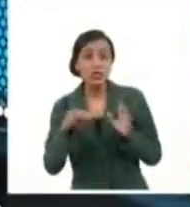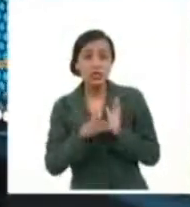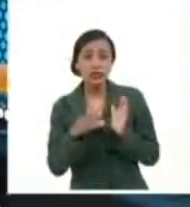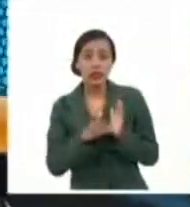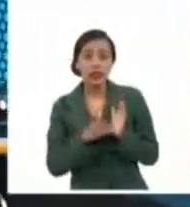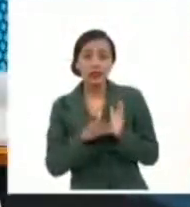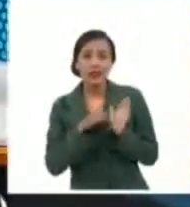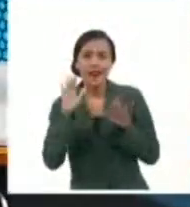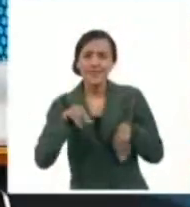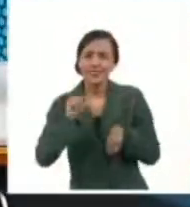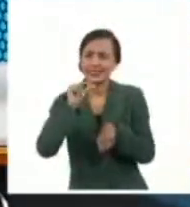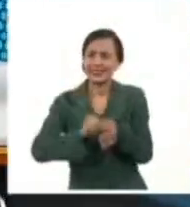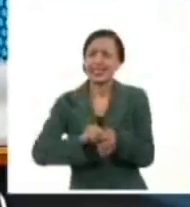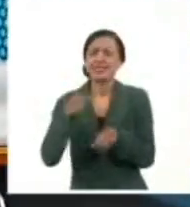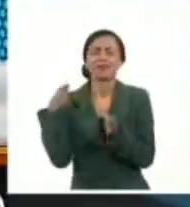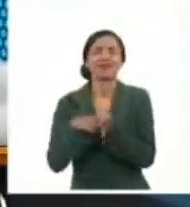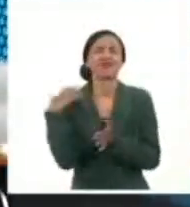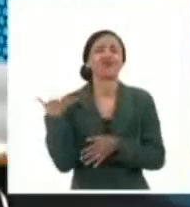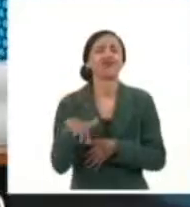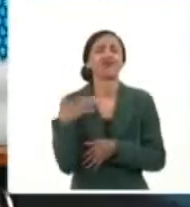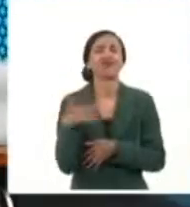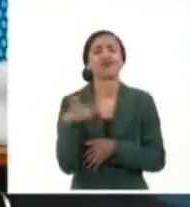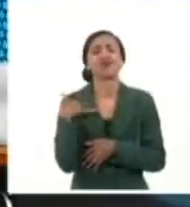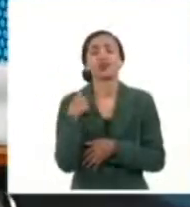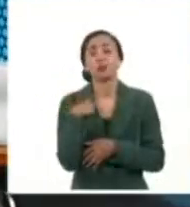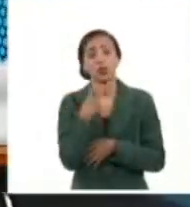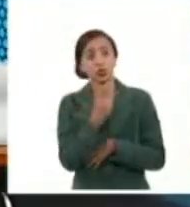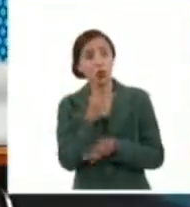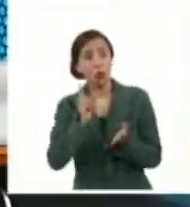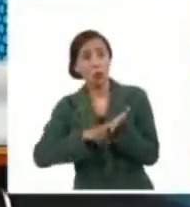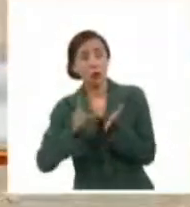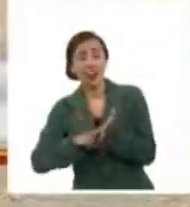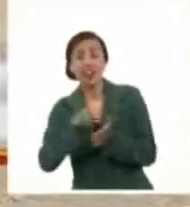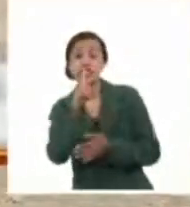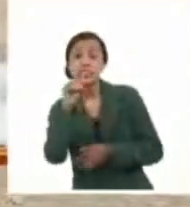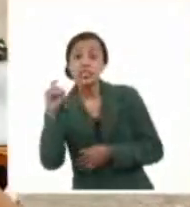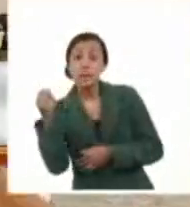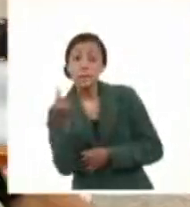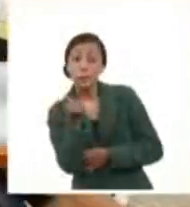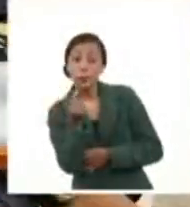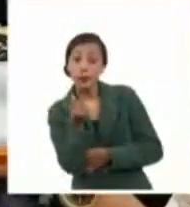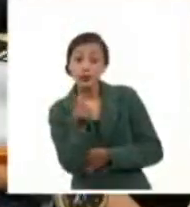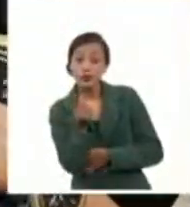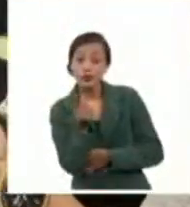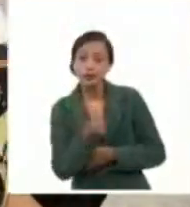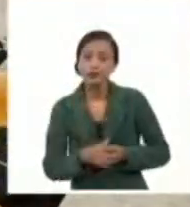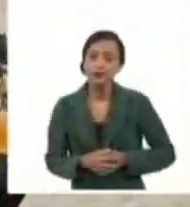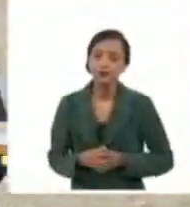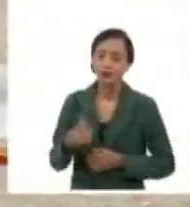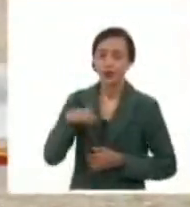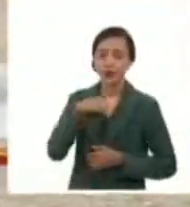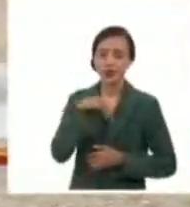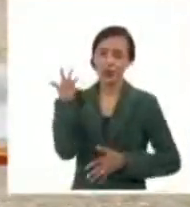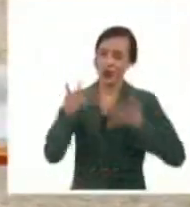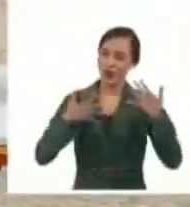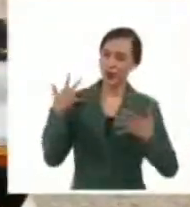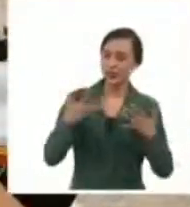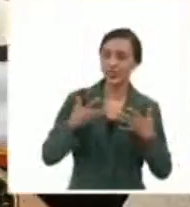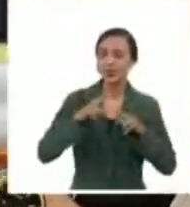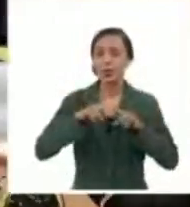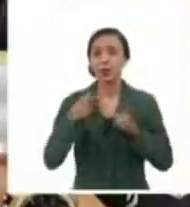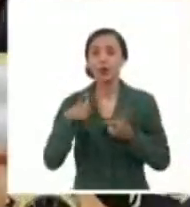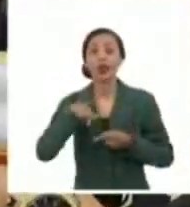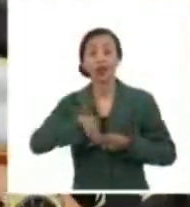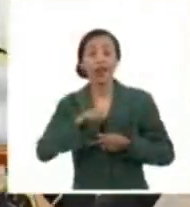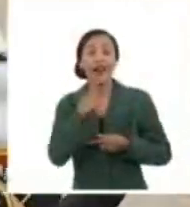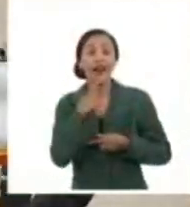los particulares se exceden en los precios que por llevarnos aquí 2 paradas son hasta 100 pesos. Muy contenta y alegre por el asunto este del